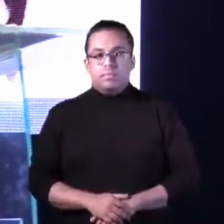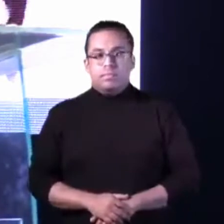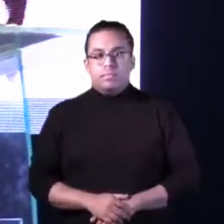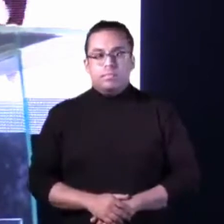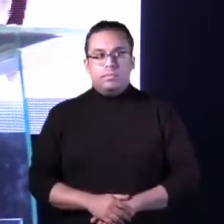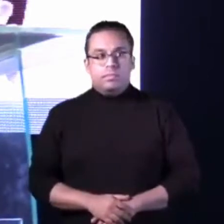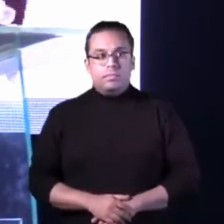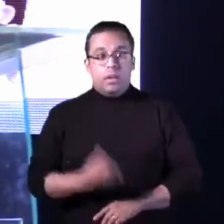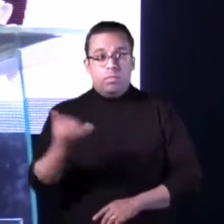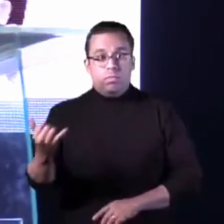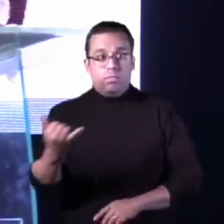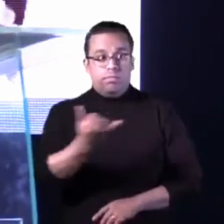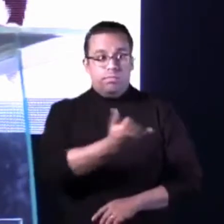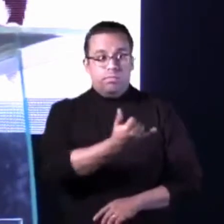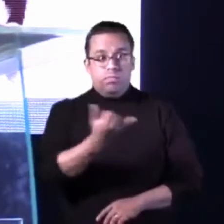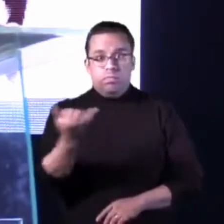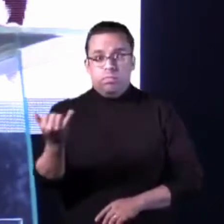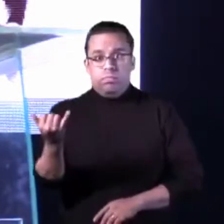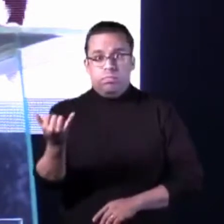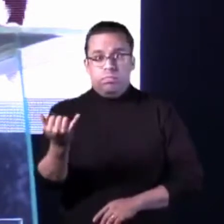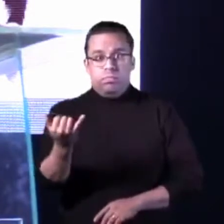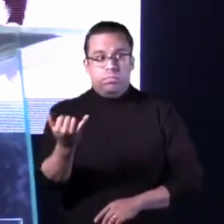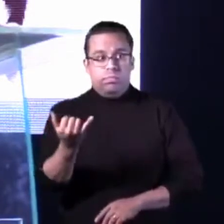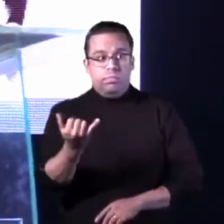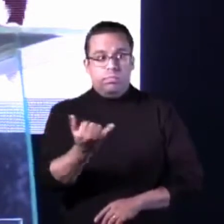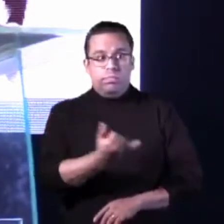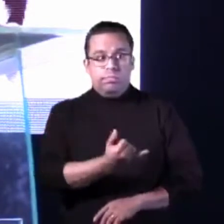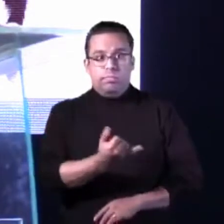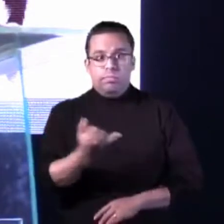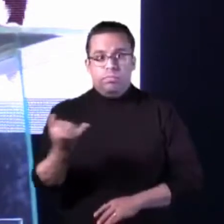¿Está en el auditorio o no?